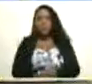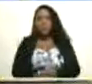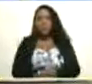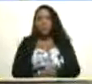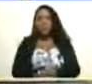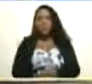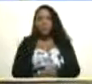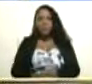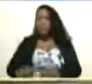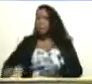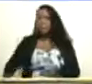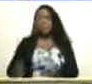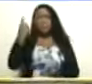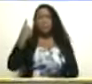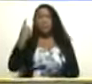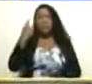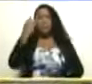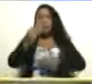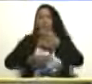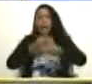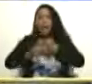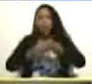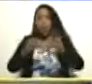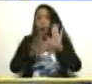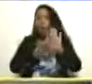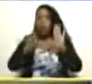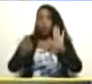y por primera vez se elaboró una constitución